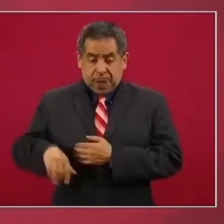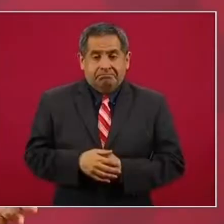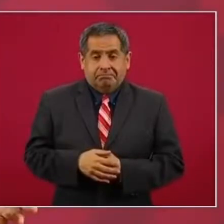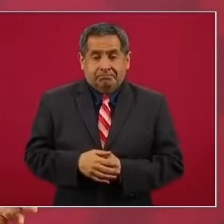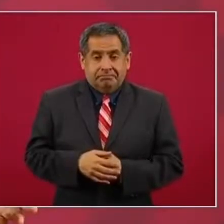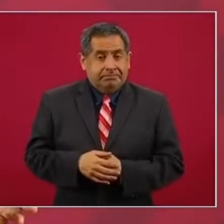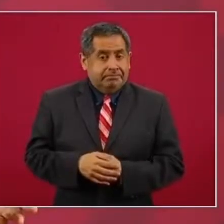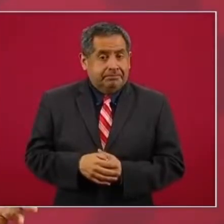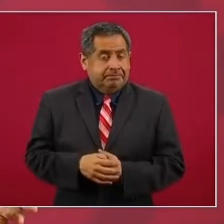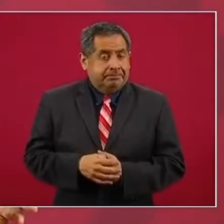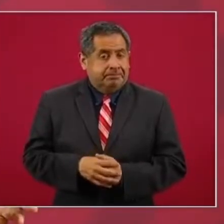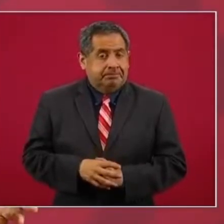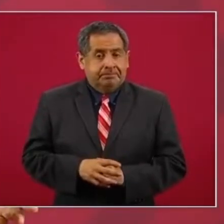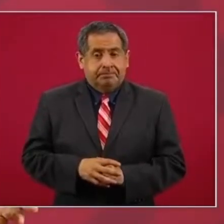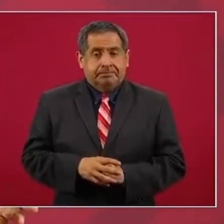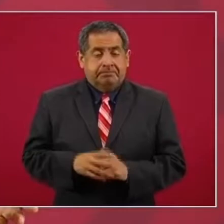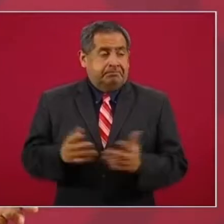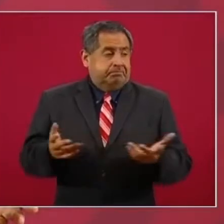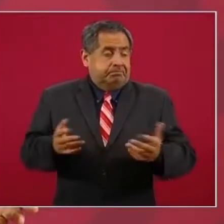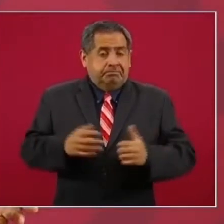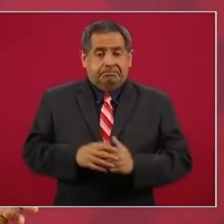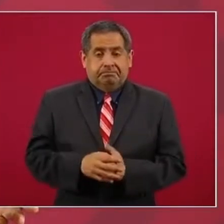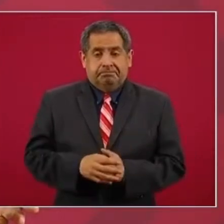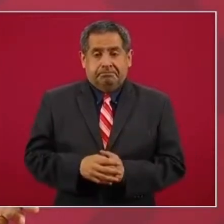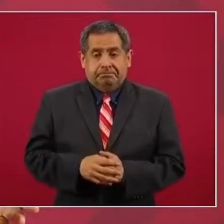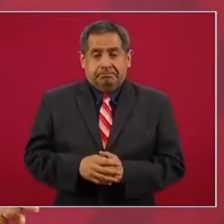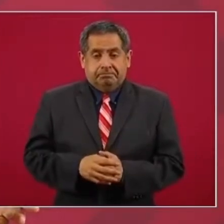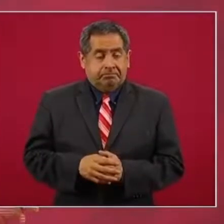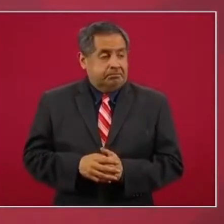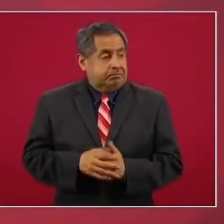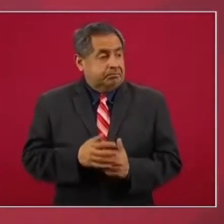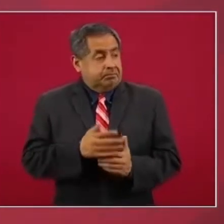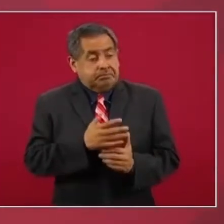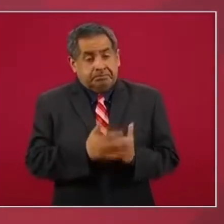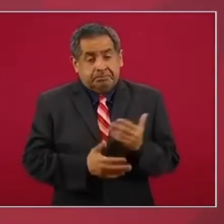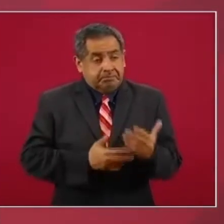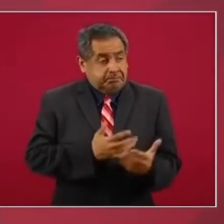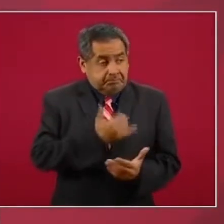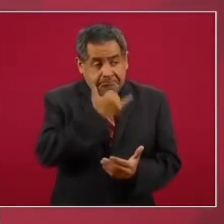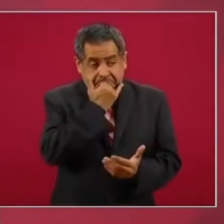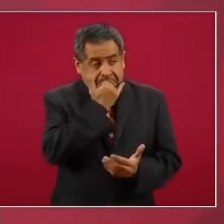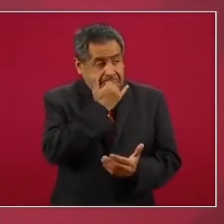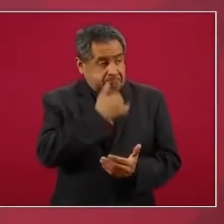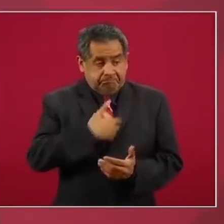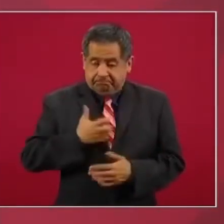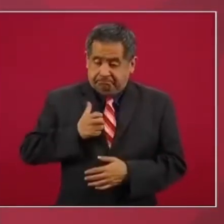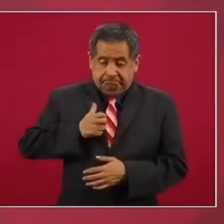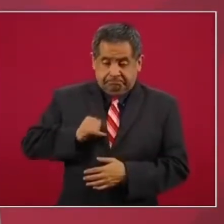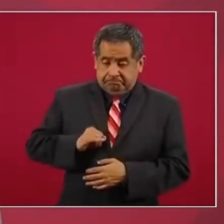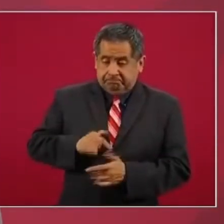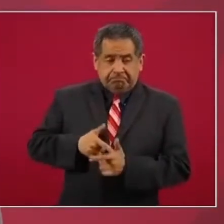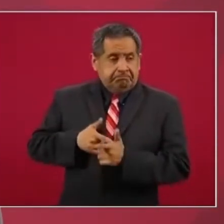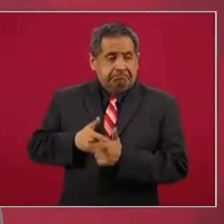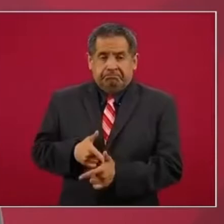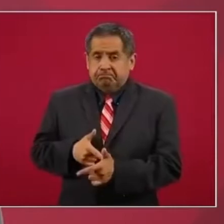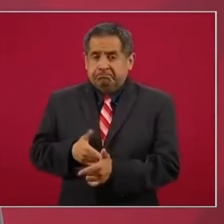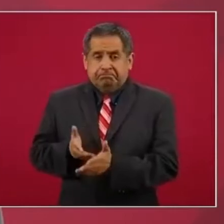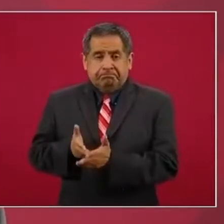pero hasta les ofrecemos disculpa por lo que estamos